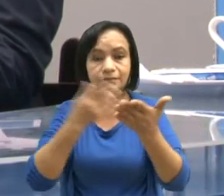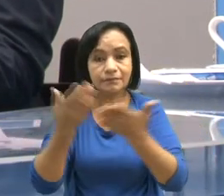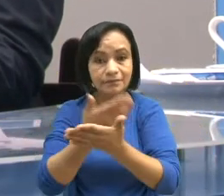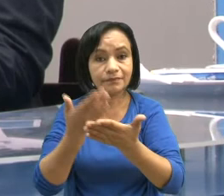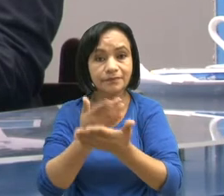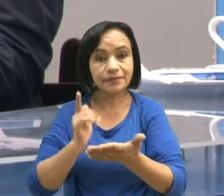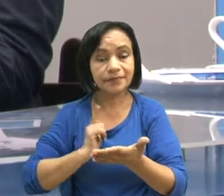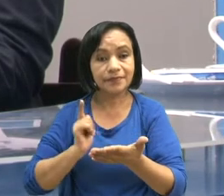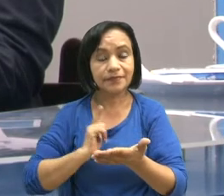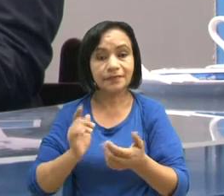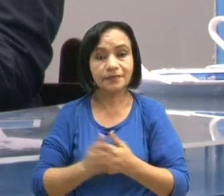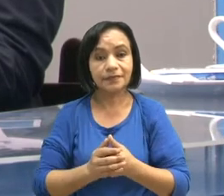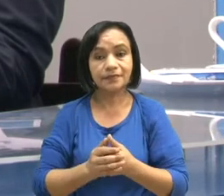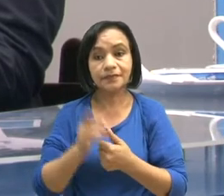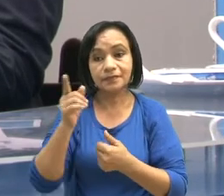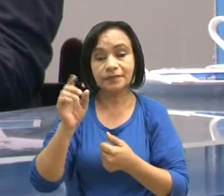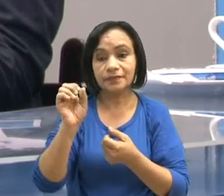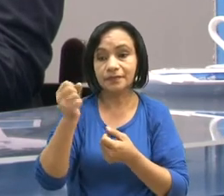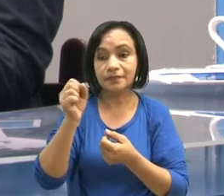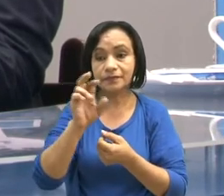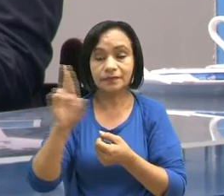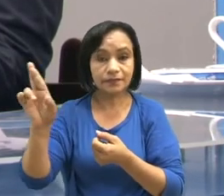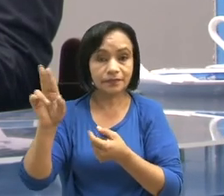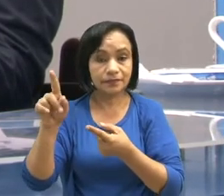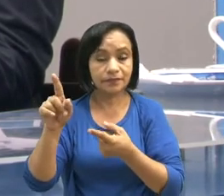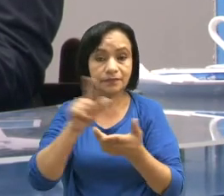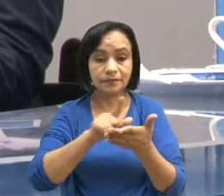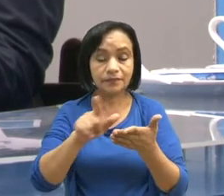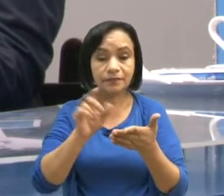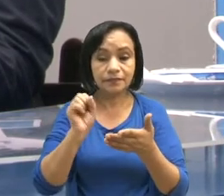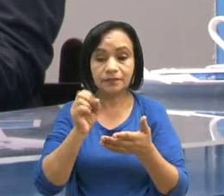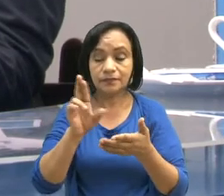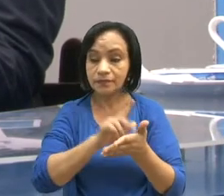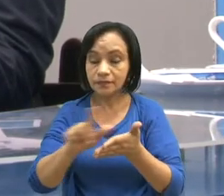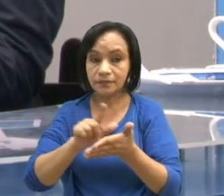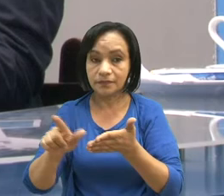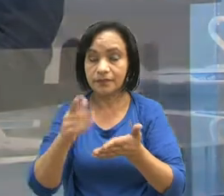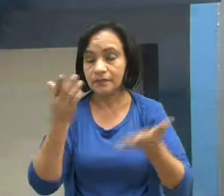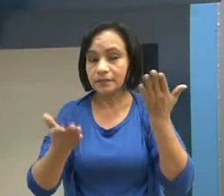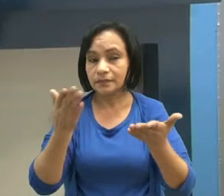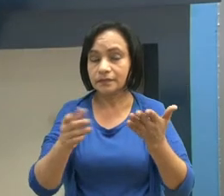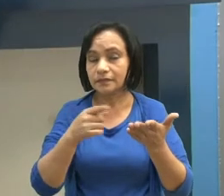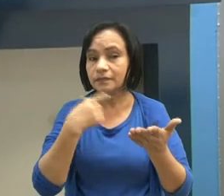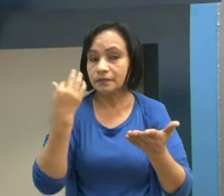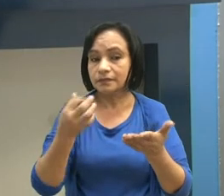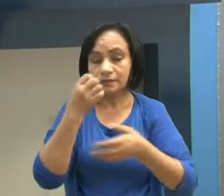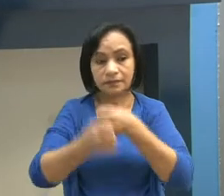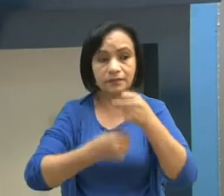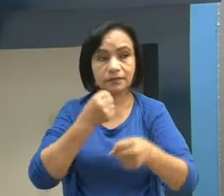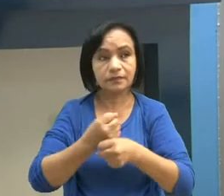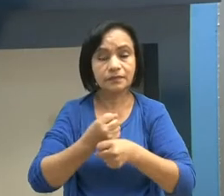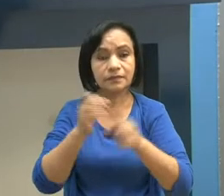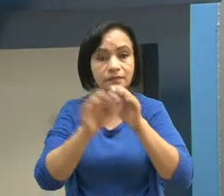tenemos con la Ribera Sur, okay. con el saneamiento de la Ribera Sur. Entonces, eso seguramente este año nosotros